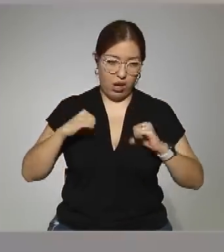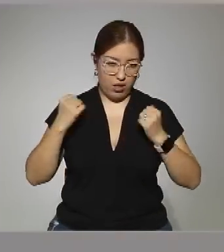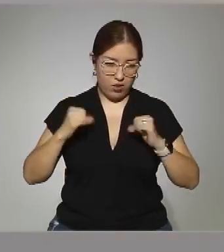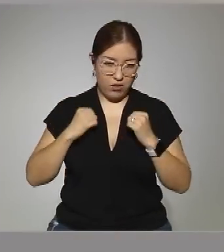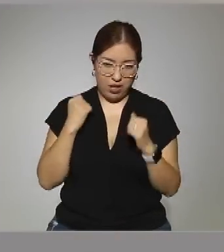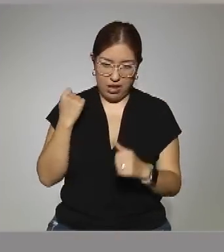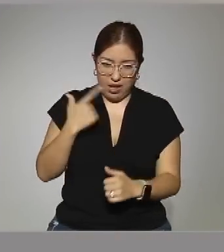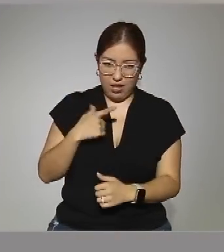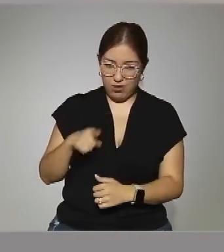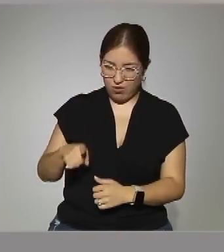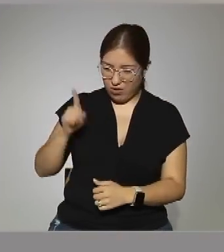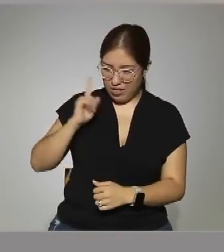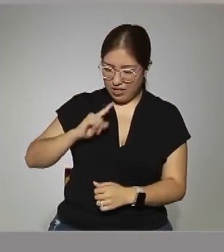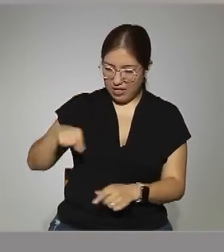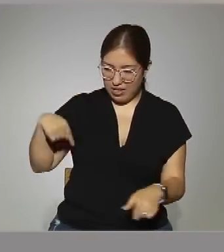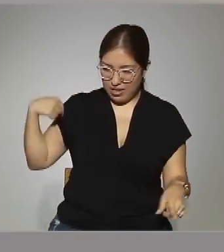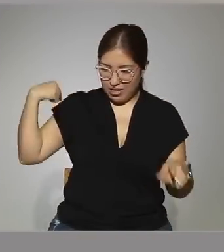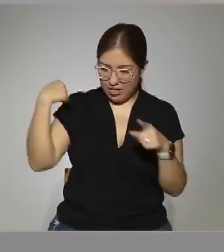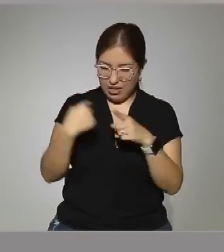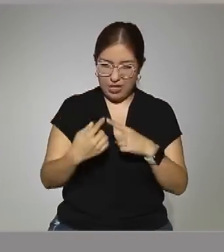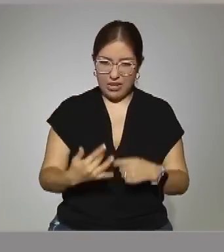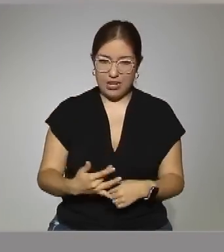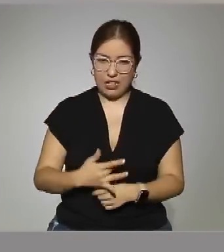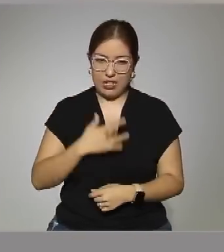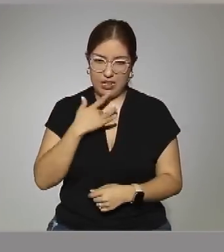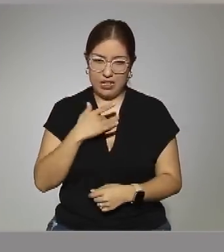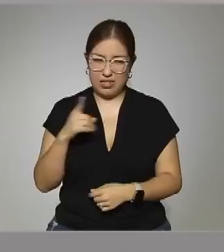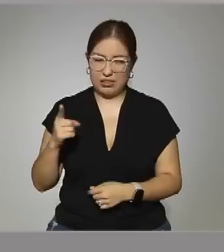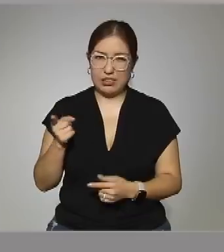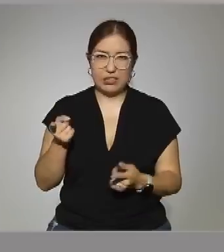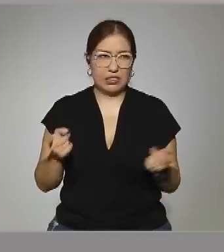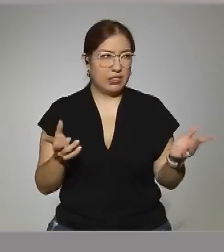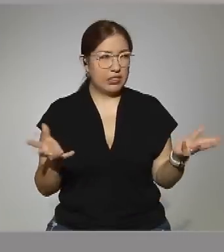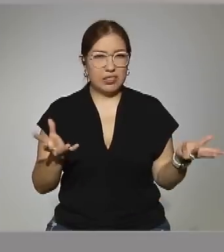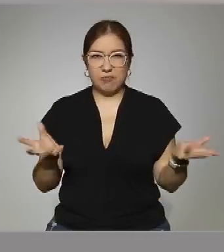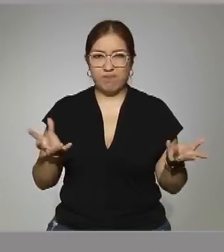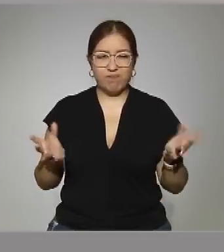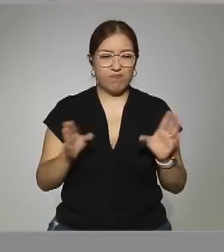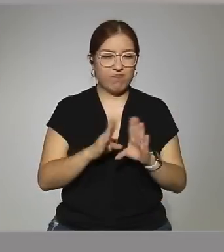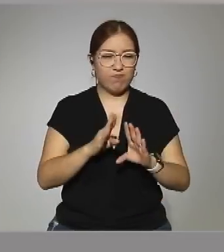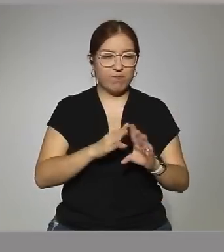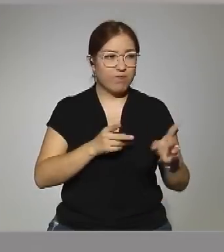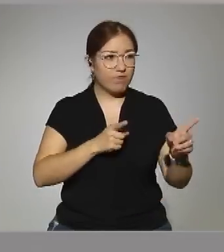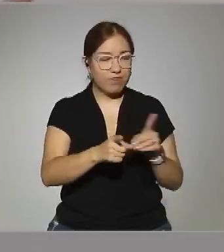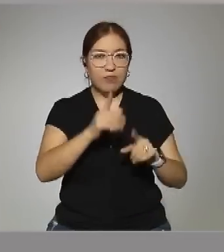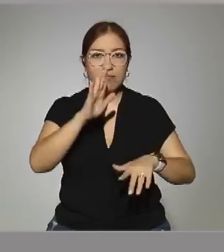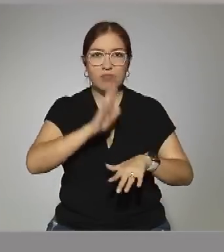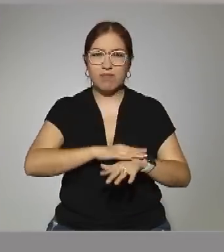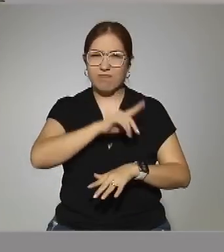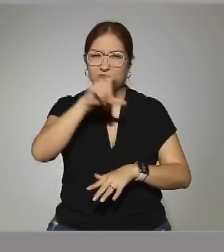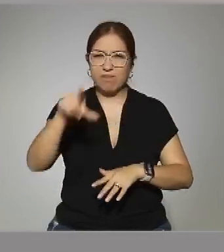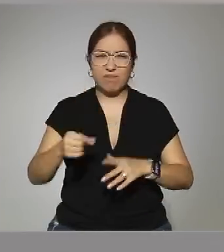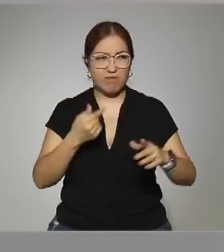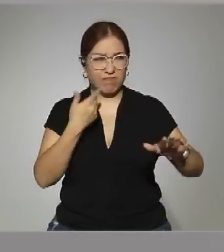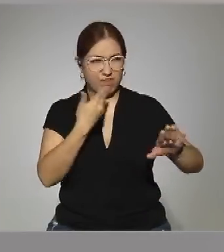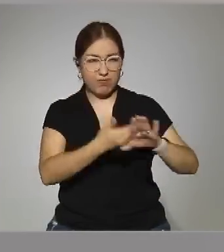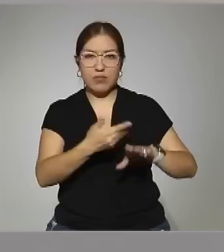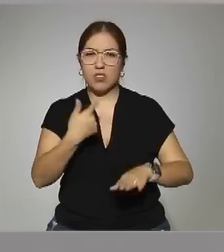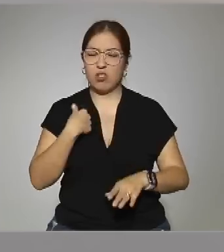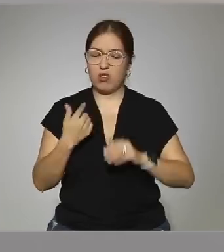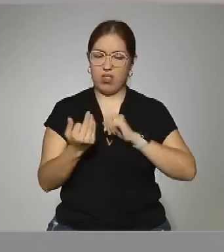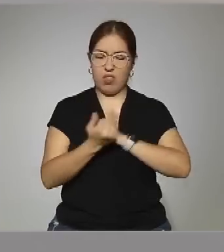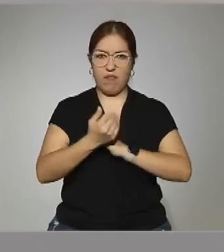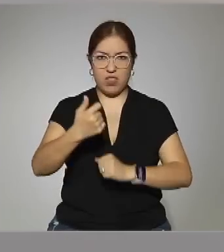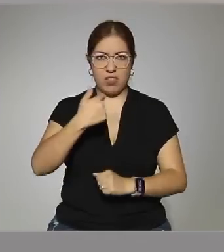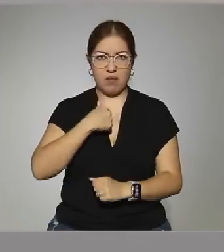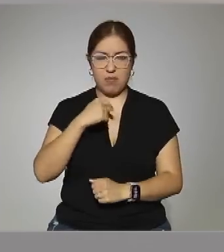Algo la tiene enojada, la ha mantenido enojada. Algo la tiene reactiva. Algo la tiene reactiva que va hacia el enojo. Y es, me defiendo de